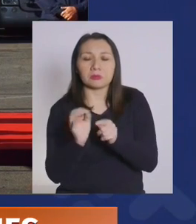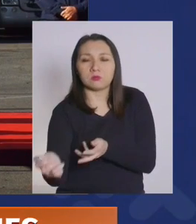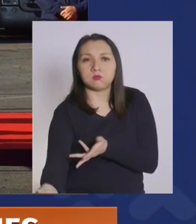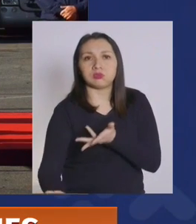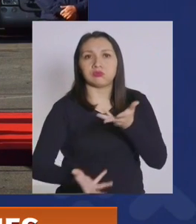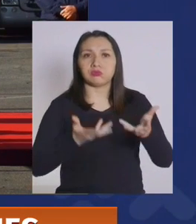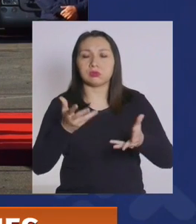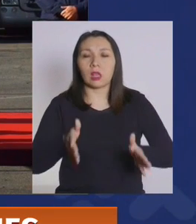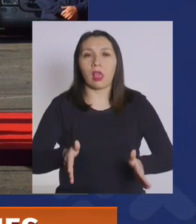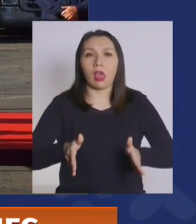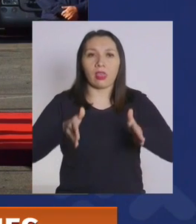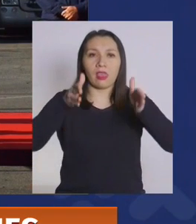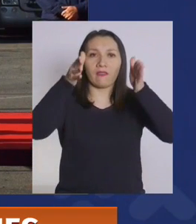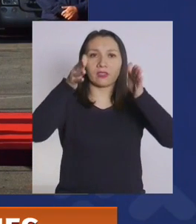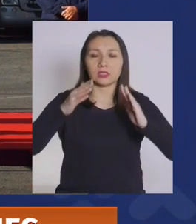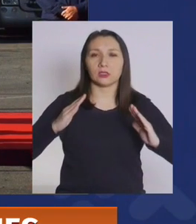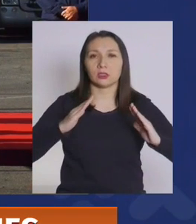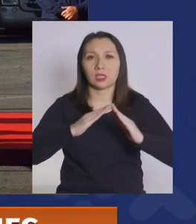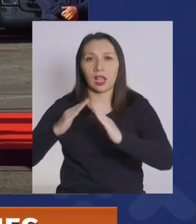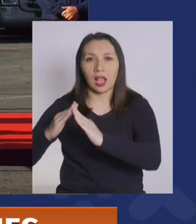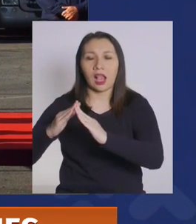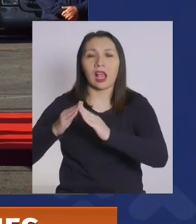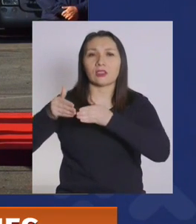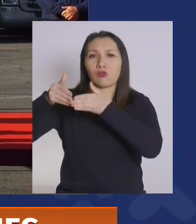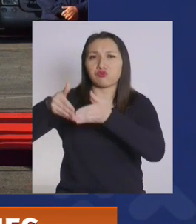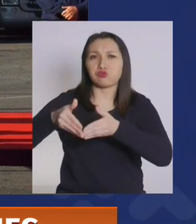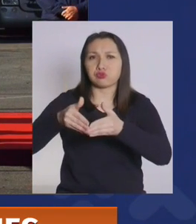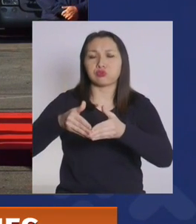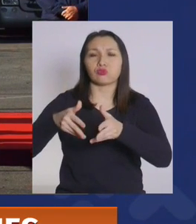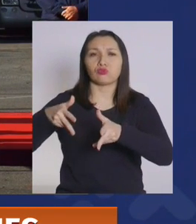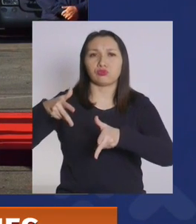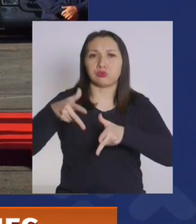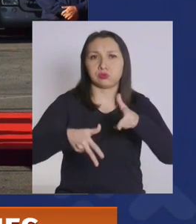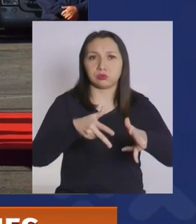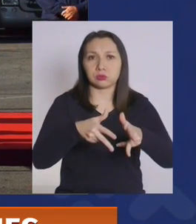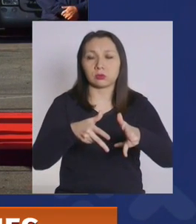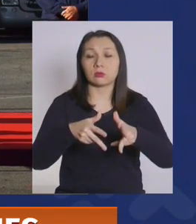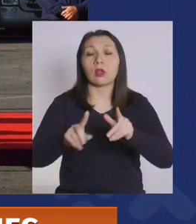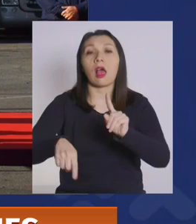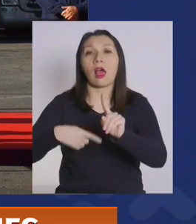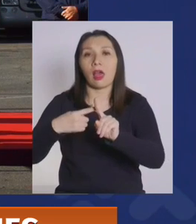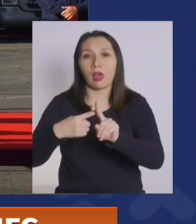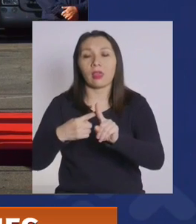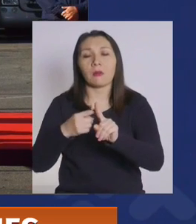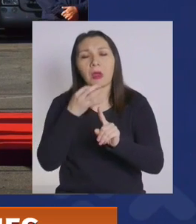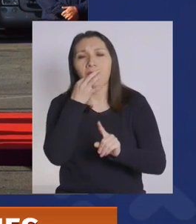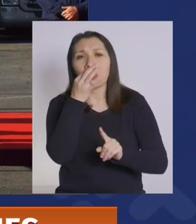incendian edificios, casas, naves, trenes, porque la